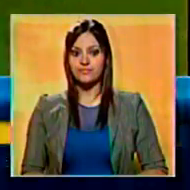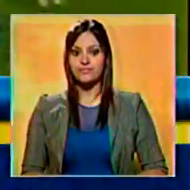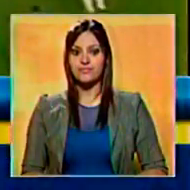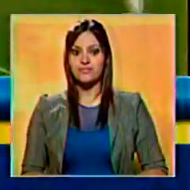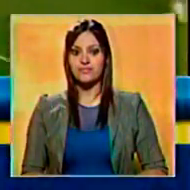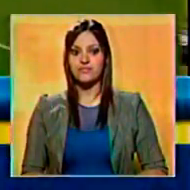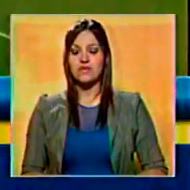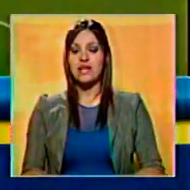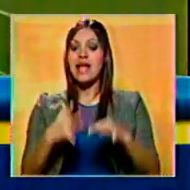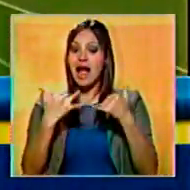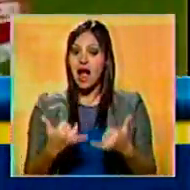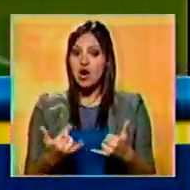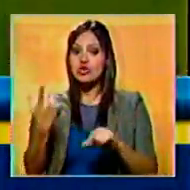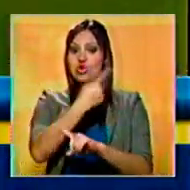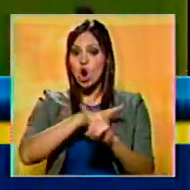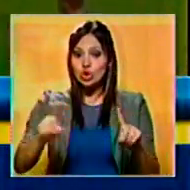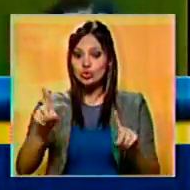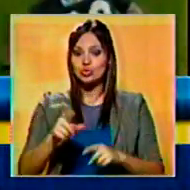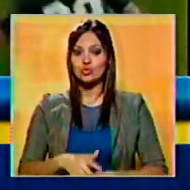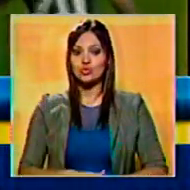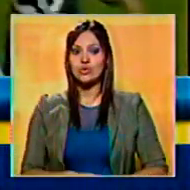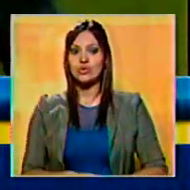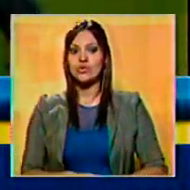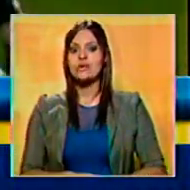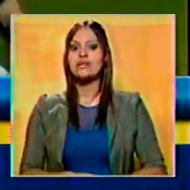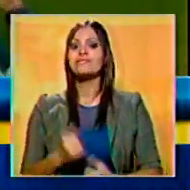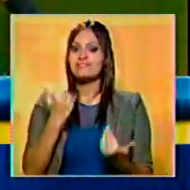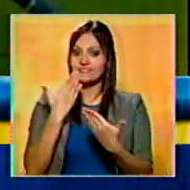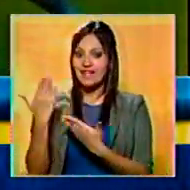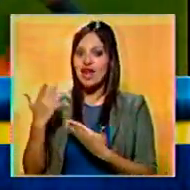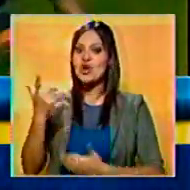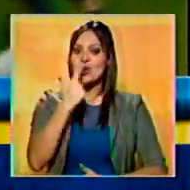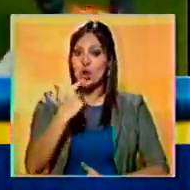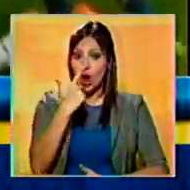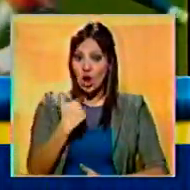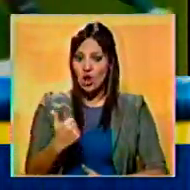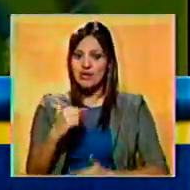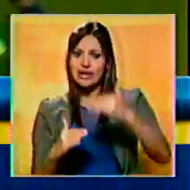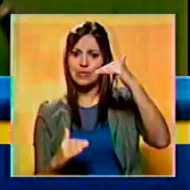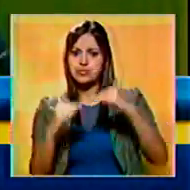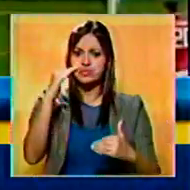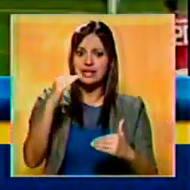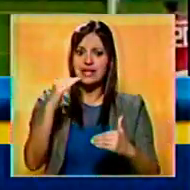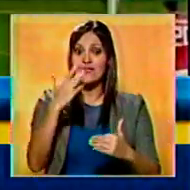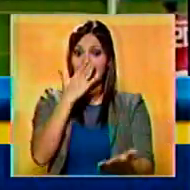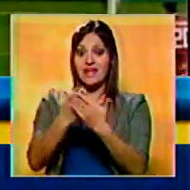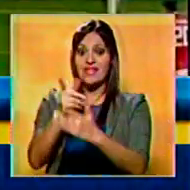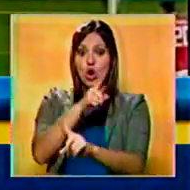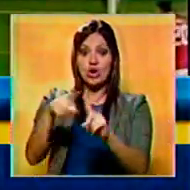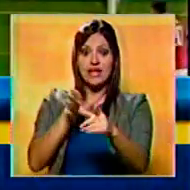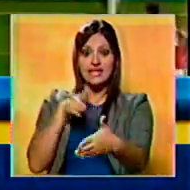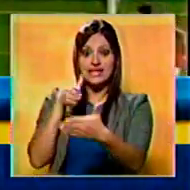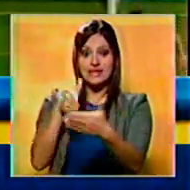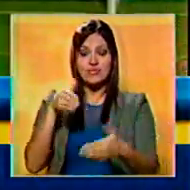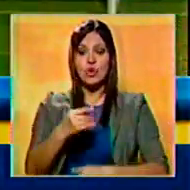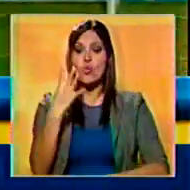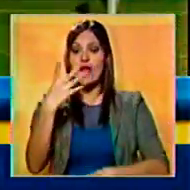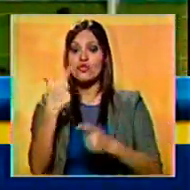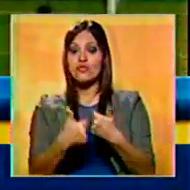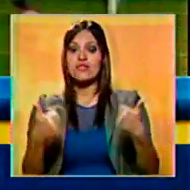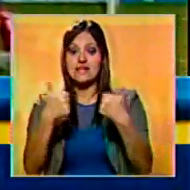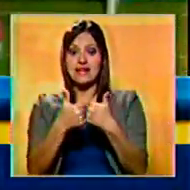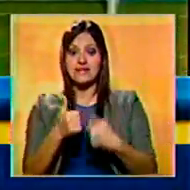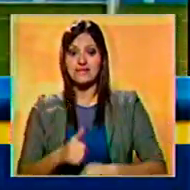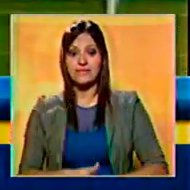De Dortmund nos vamos a Old Trafford en Manchester, donde los Diablos Rojos fueron capaces de darle vuelta a la eliminatoria ante el Olympiacos para avanzar a los cuartos de final. Robin